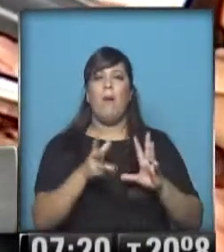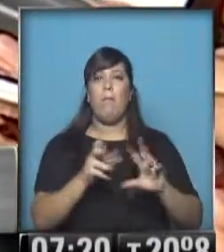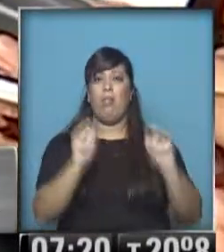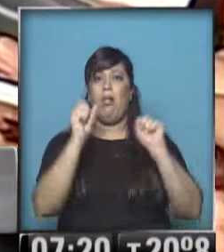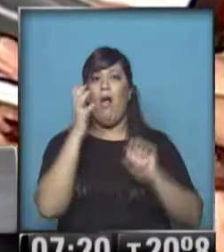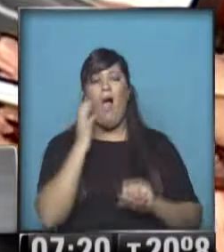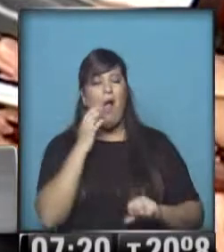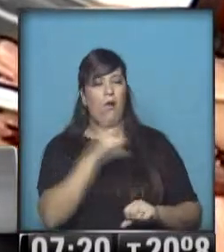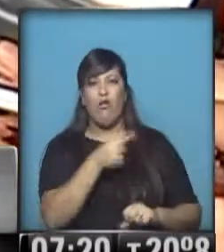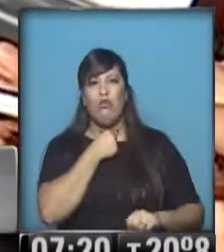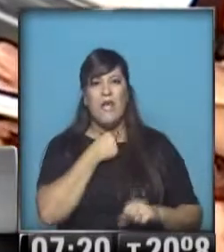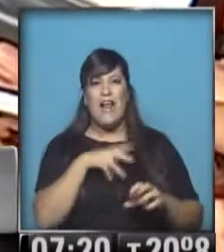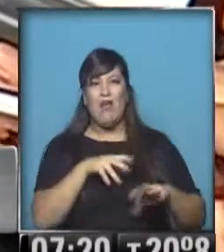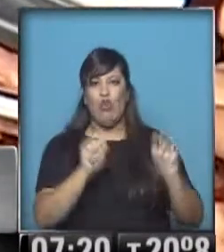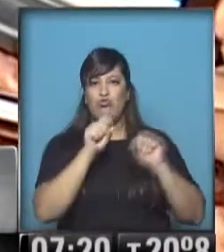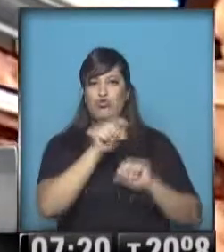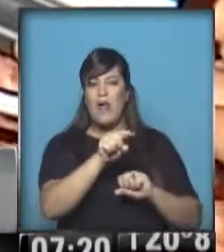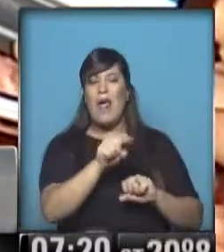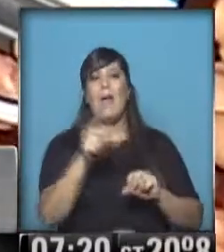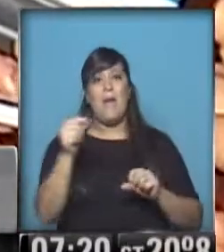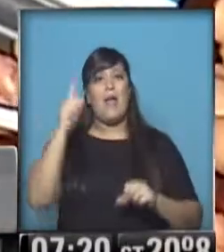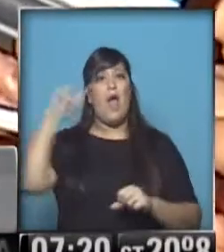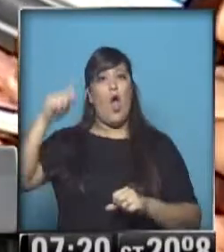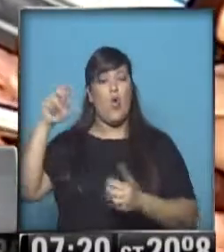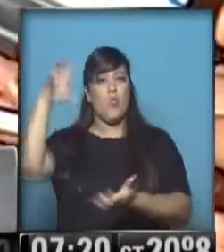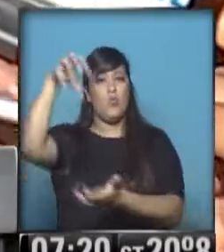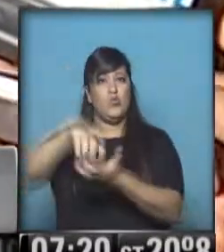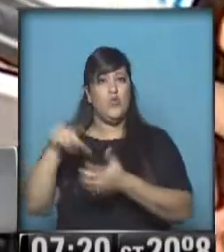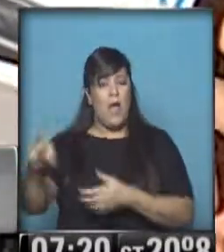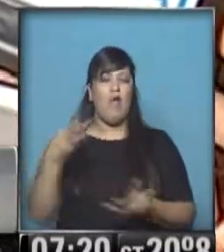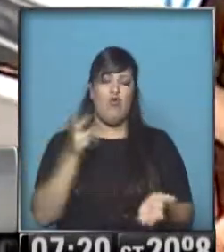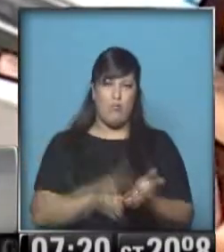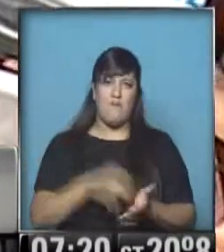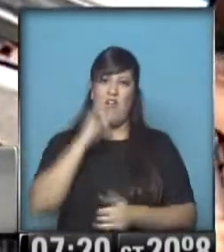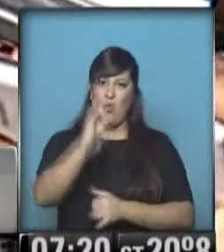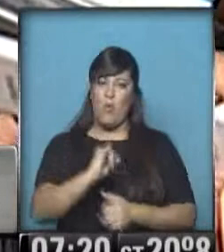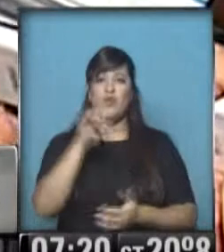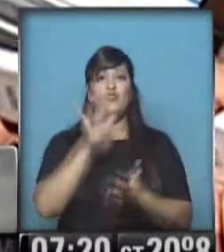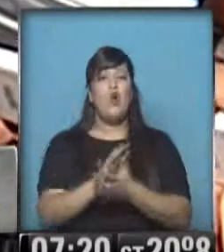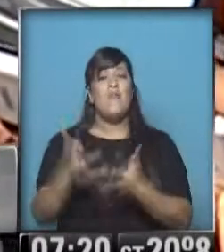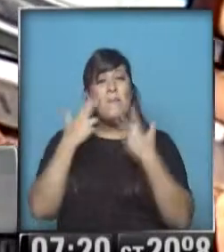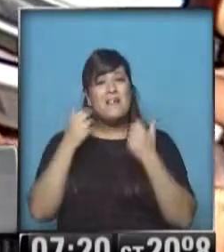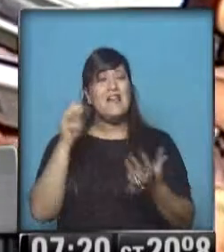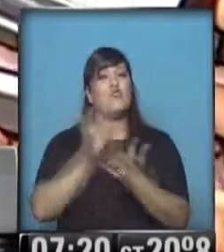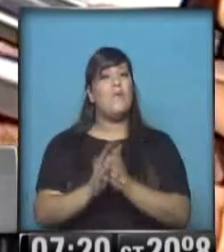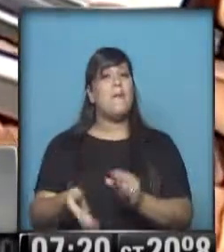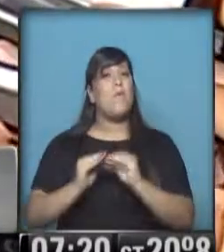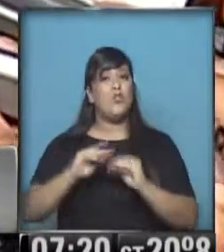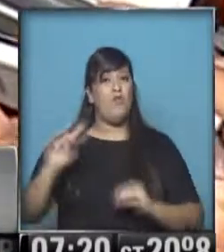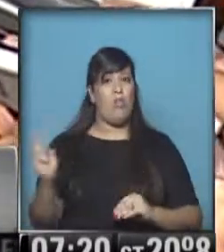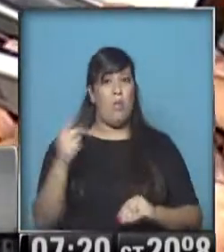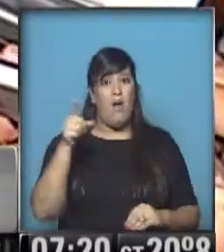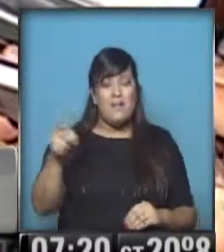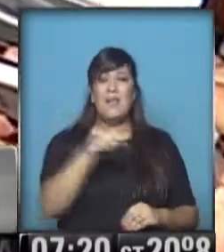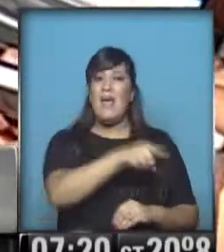punto que el juzgado de instrucción, que vuelvo a decir, que investiga la causa de la muerte del fiscal Niemann, diera un